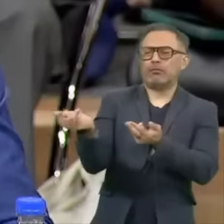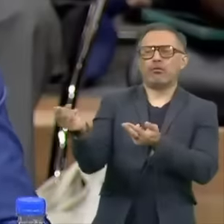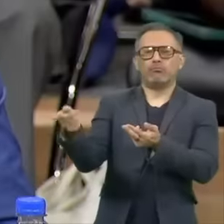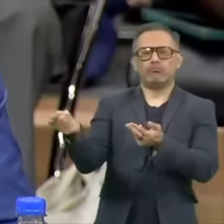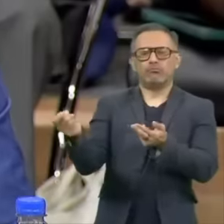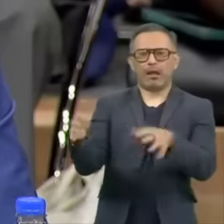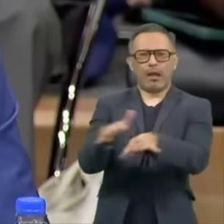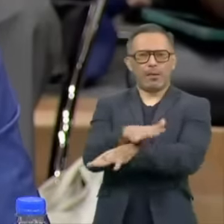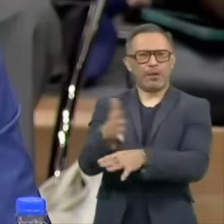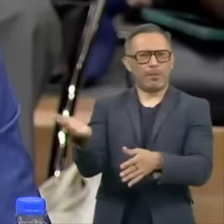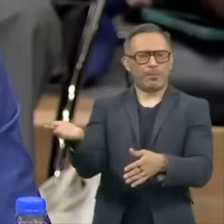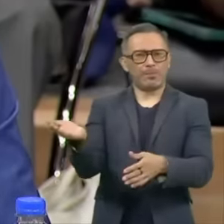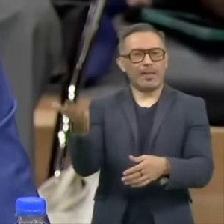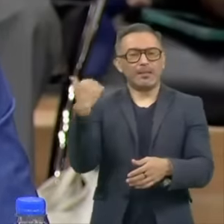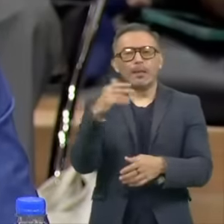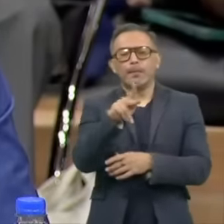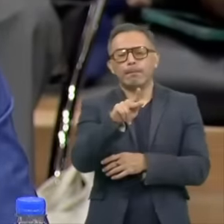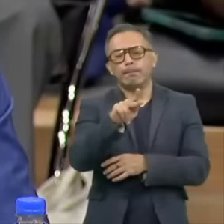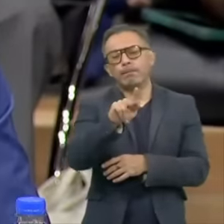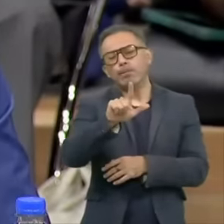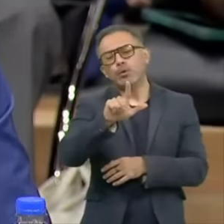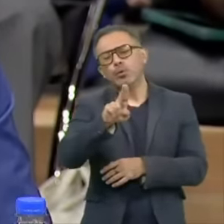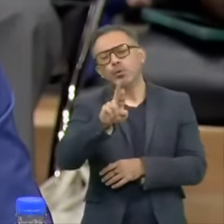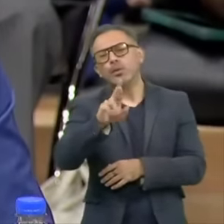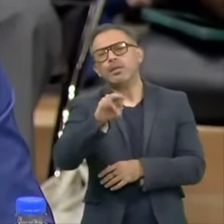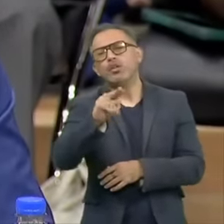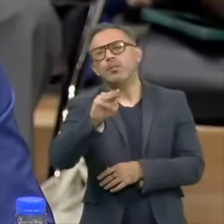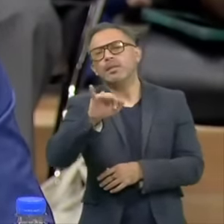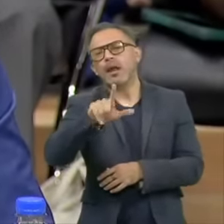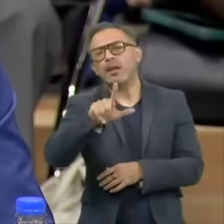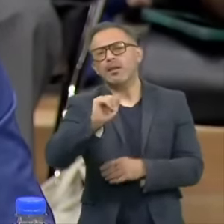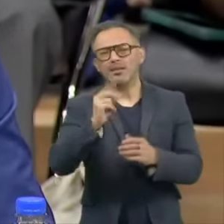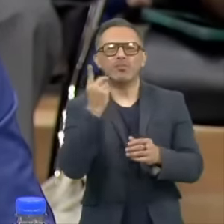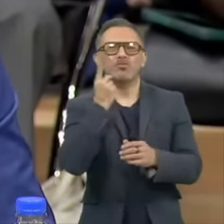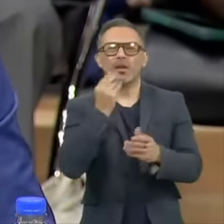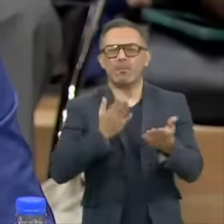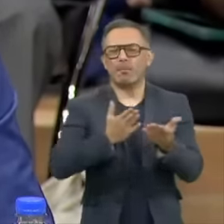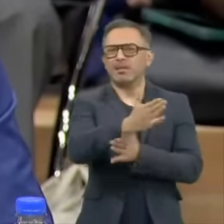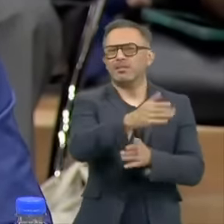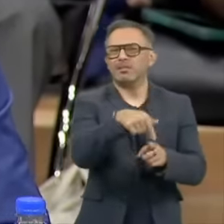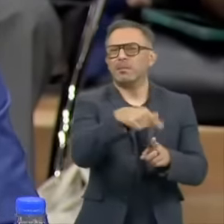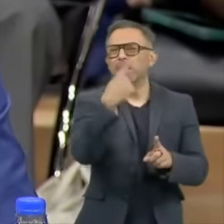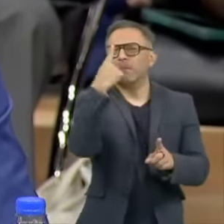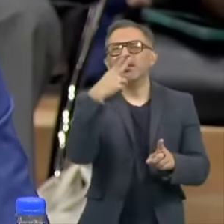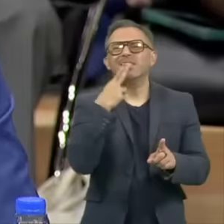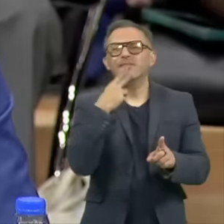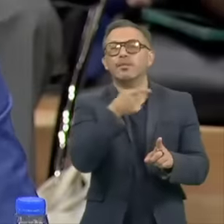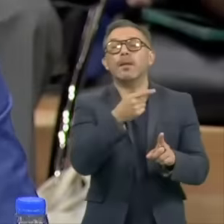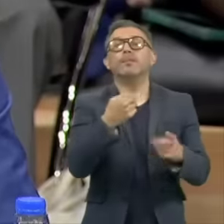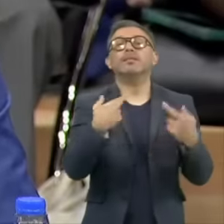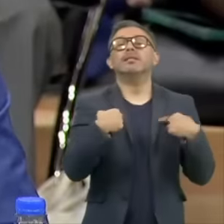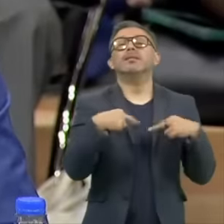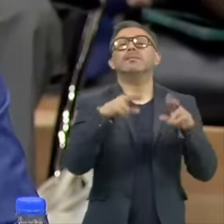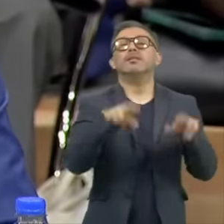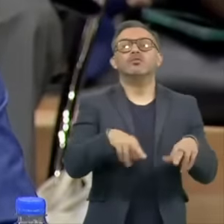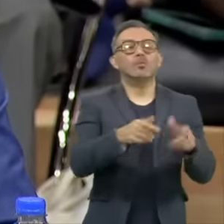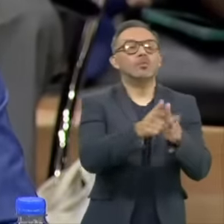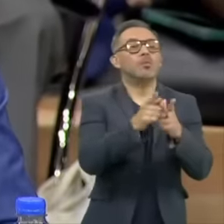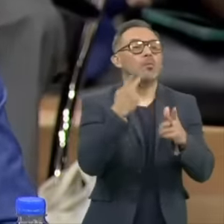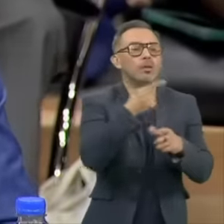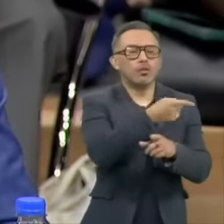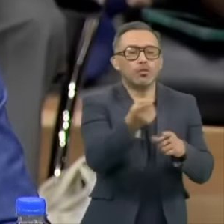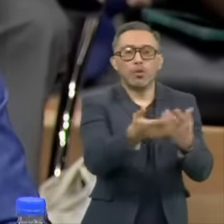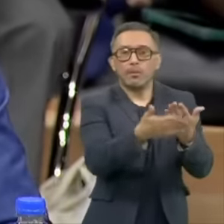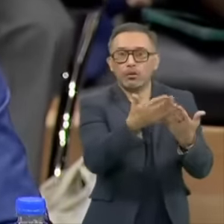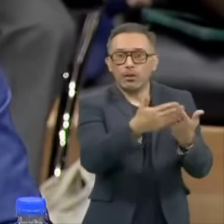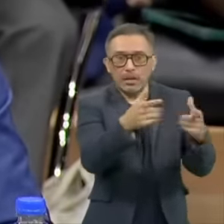El espíritu de las plurinominales es para que la oposición tenga representación, que las minorías tengan representación en las